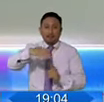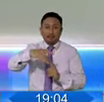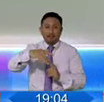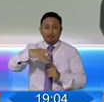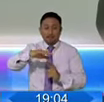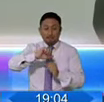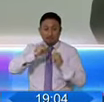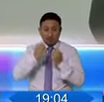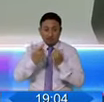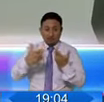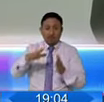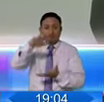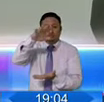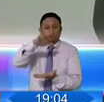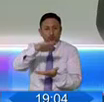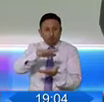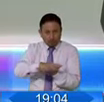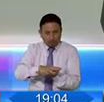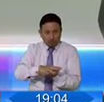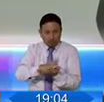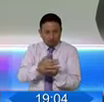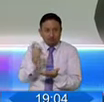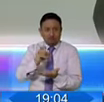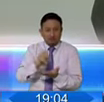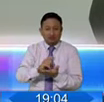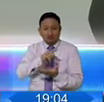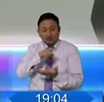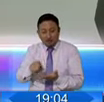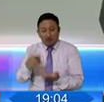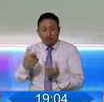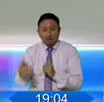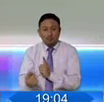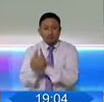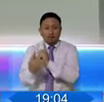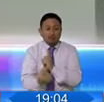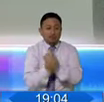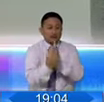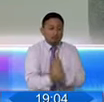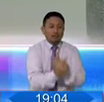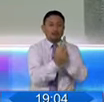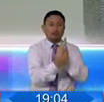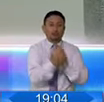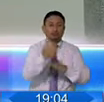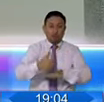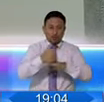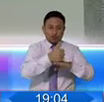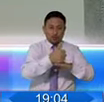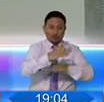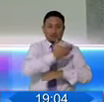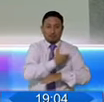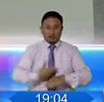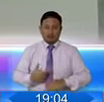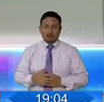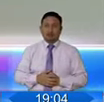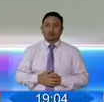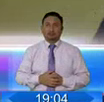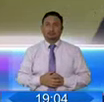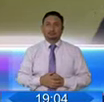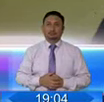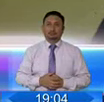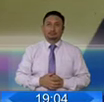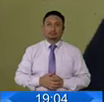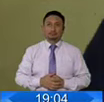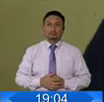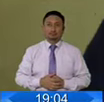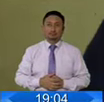y político, era muy necesario este tipo de acercamientos y gestos, como dije, como institucionalizar el diálogo. Si